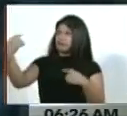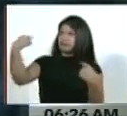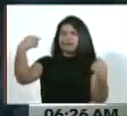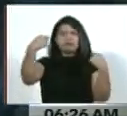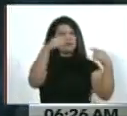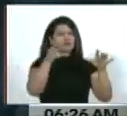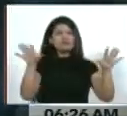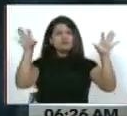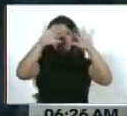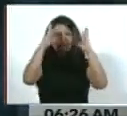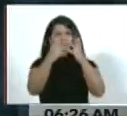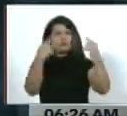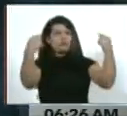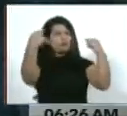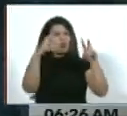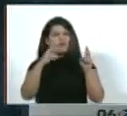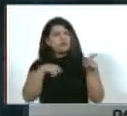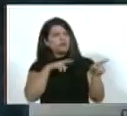en el mundo, sí.